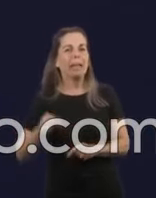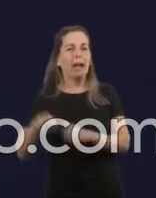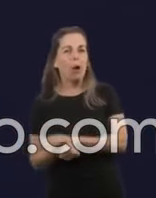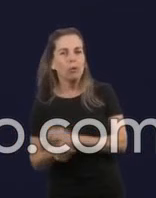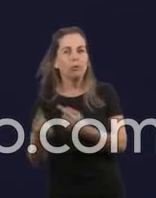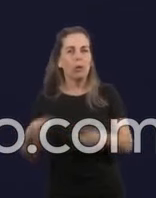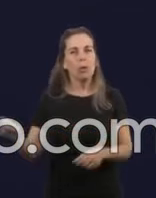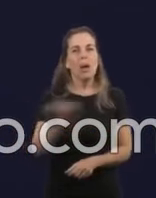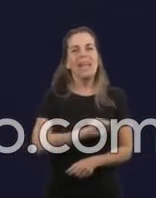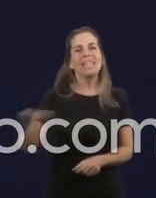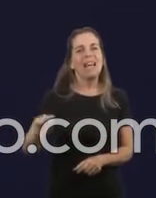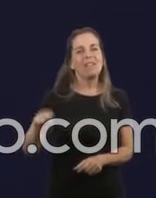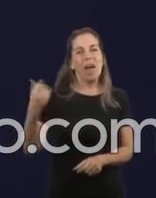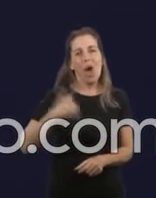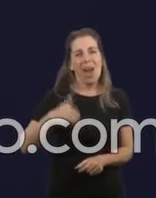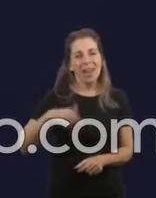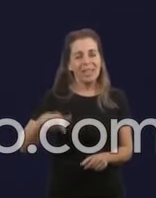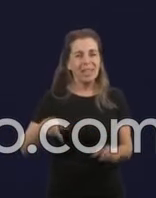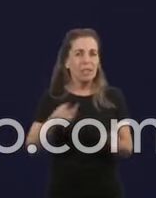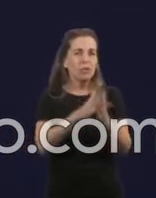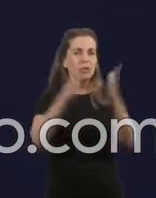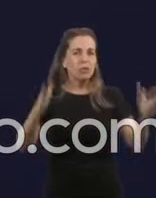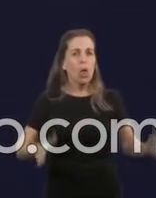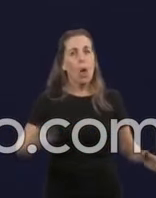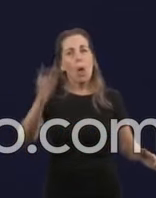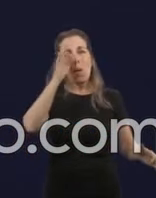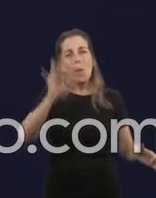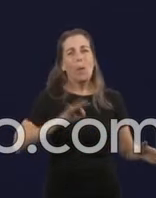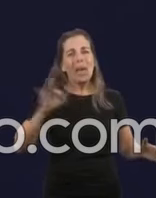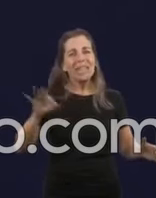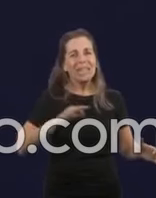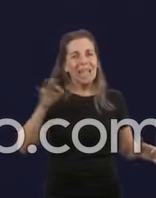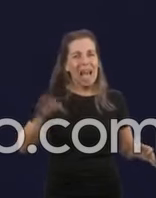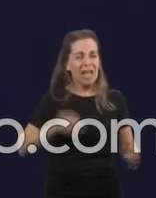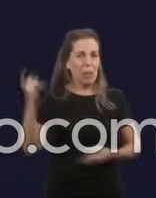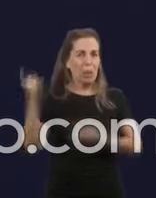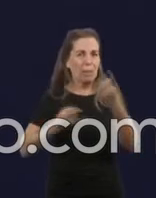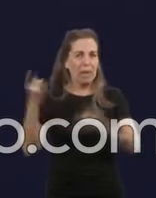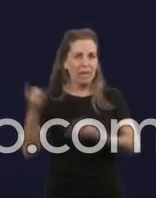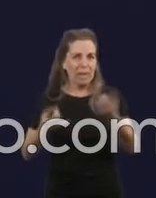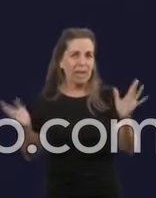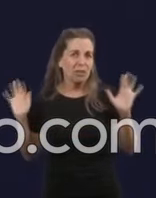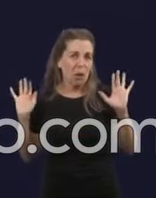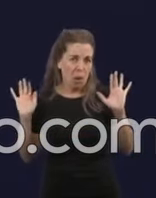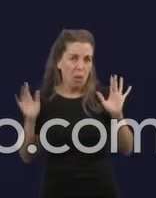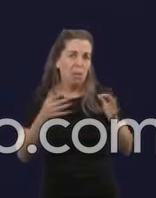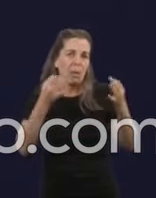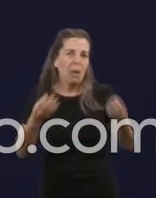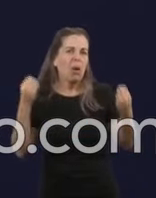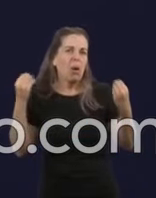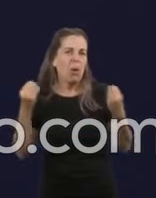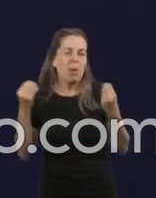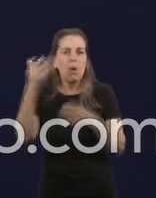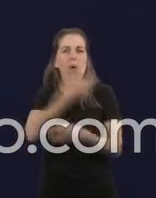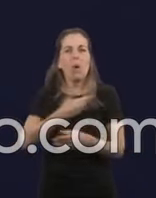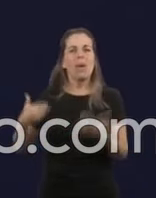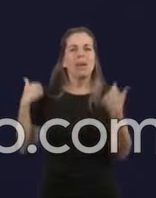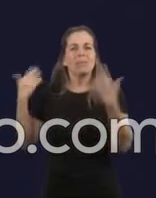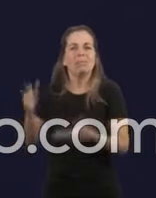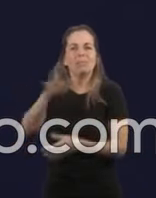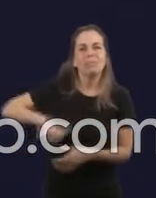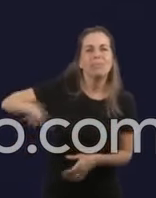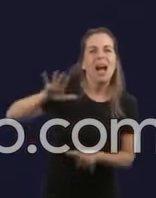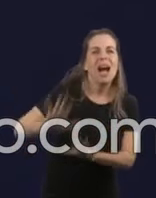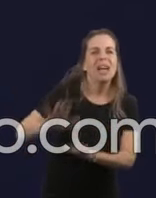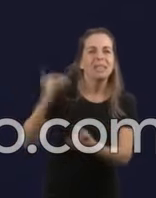estafado a la Argentina durante 20 años vendiéndole cosas que que no son no porque En definitiva el populismo es eso es venderte cosas que no